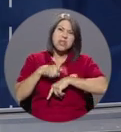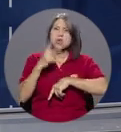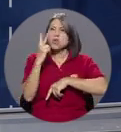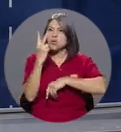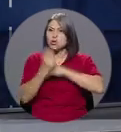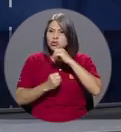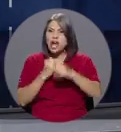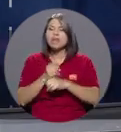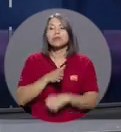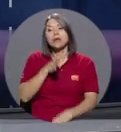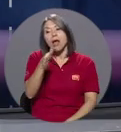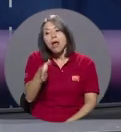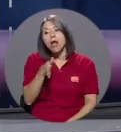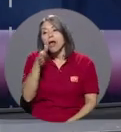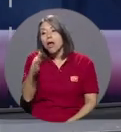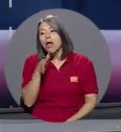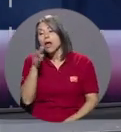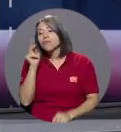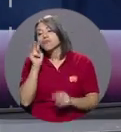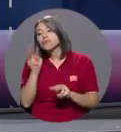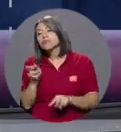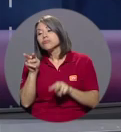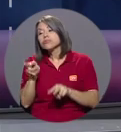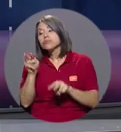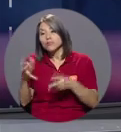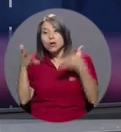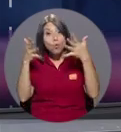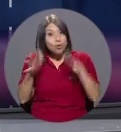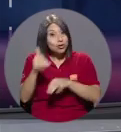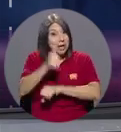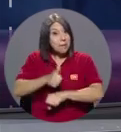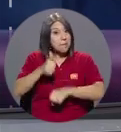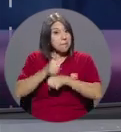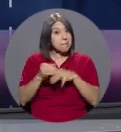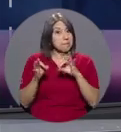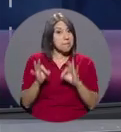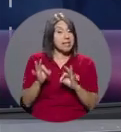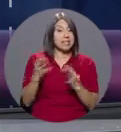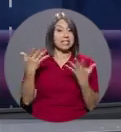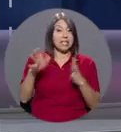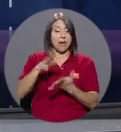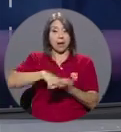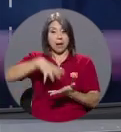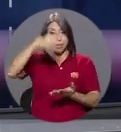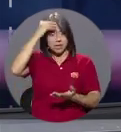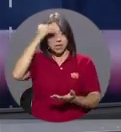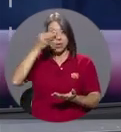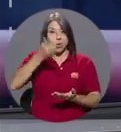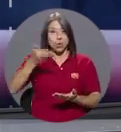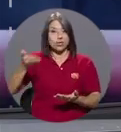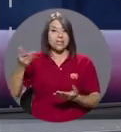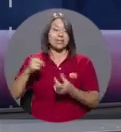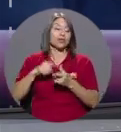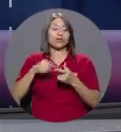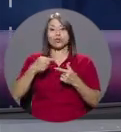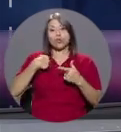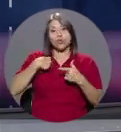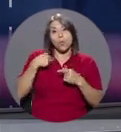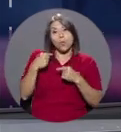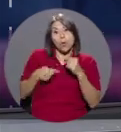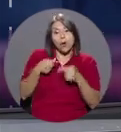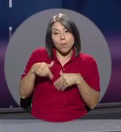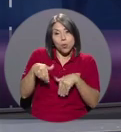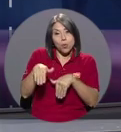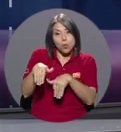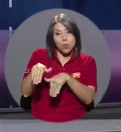durante un periodo, digamos 2 años, cuando ya los proyectos van tomando forma, ya van aprendiendo los productores, pues ya uno los